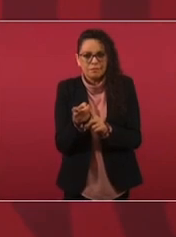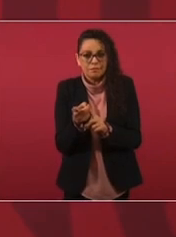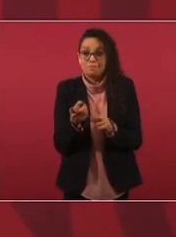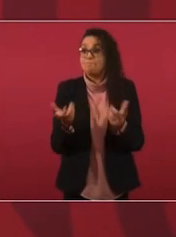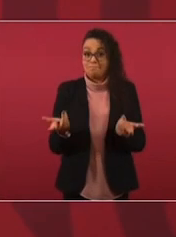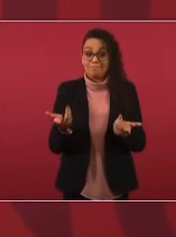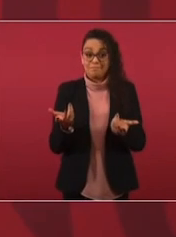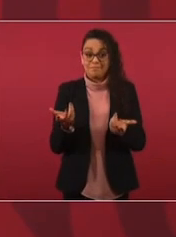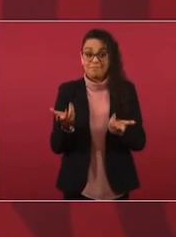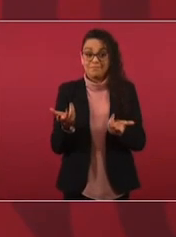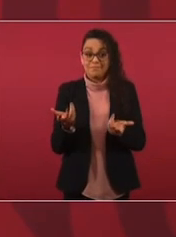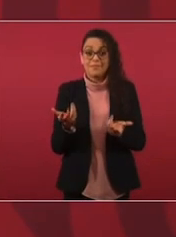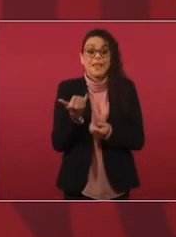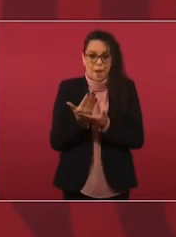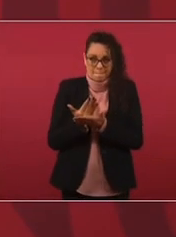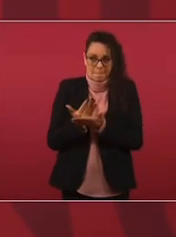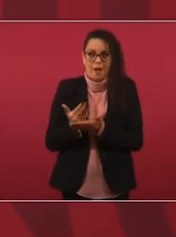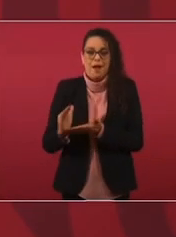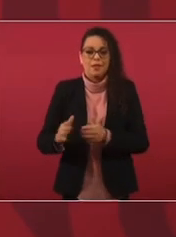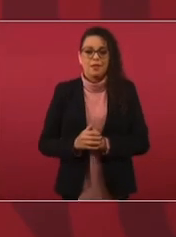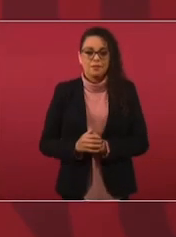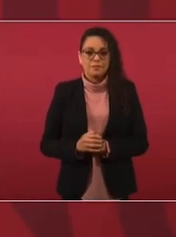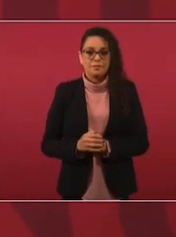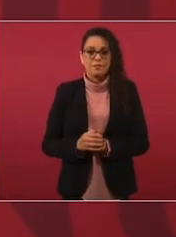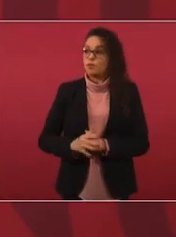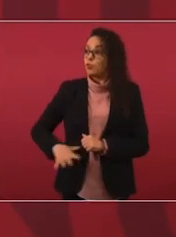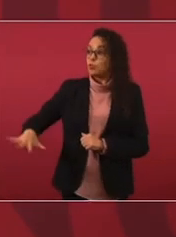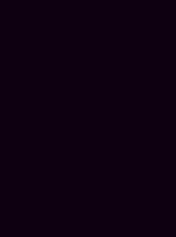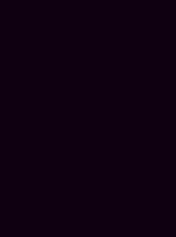pero todavía aplaudido